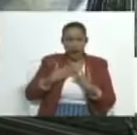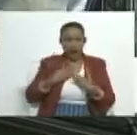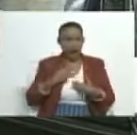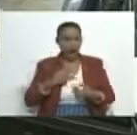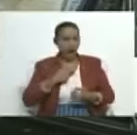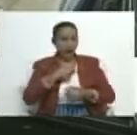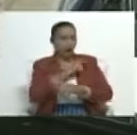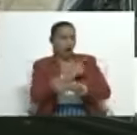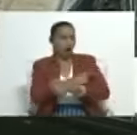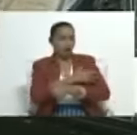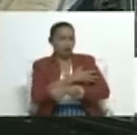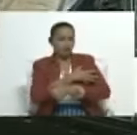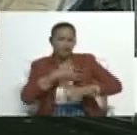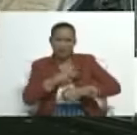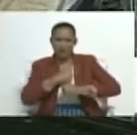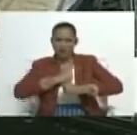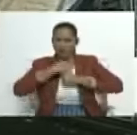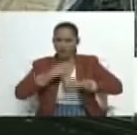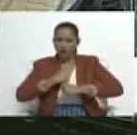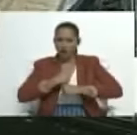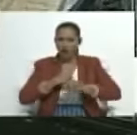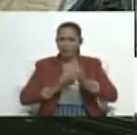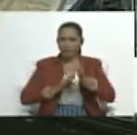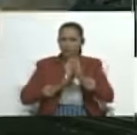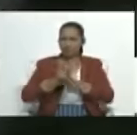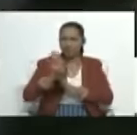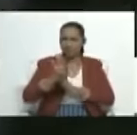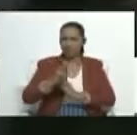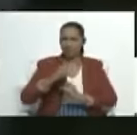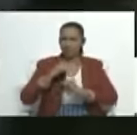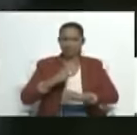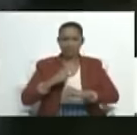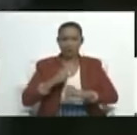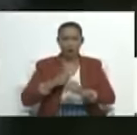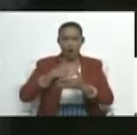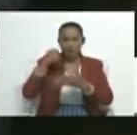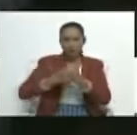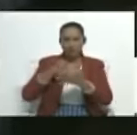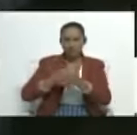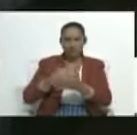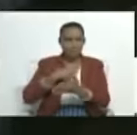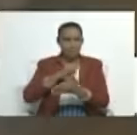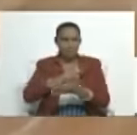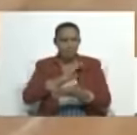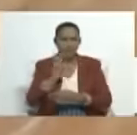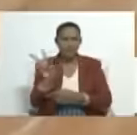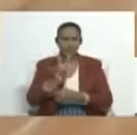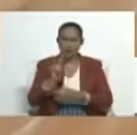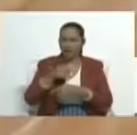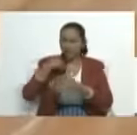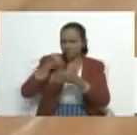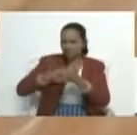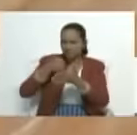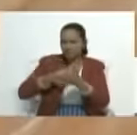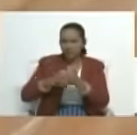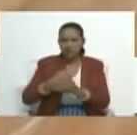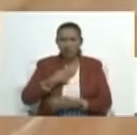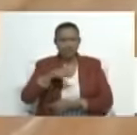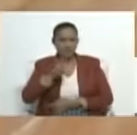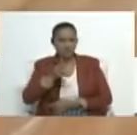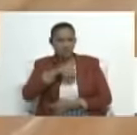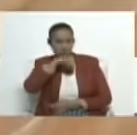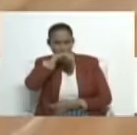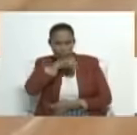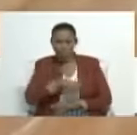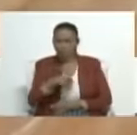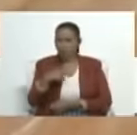seguir adelante en la lucha por nuestra patria, por nuestra Venezuela querida, por la que